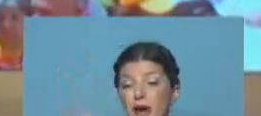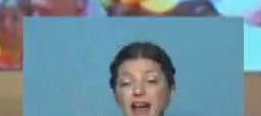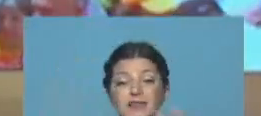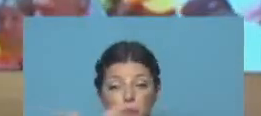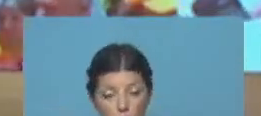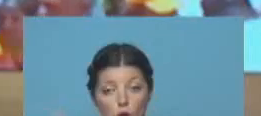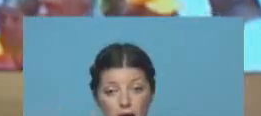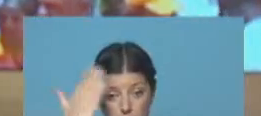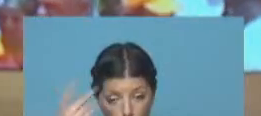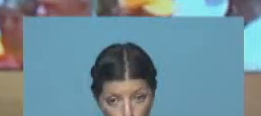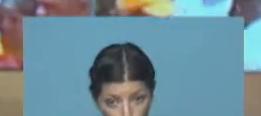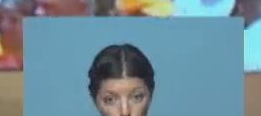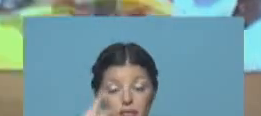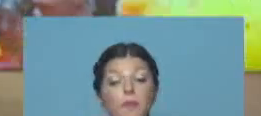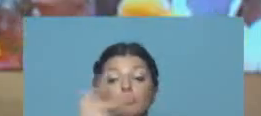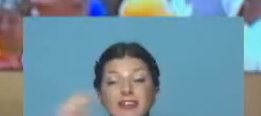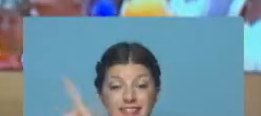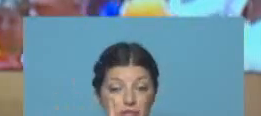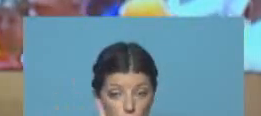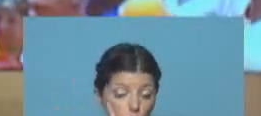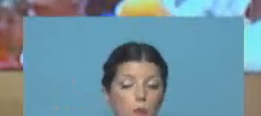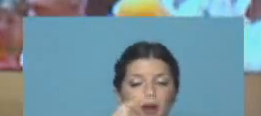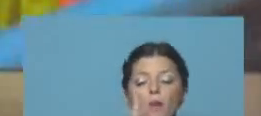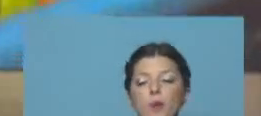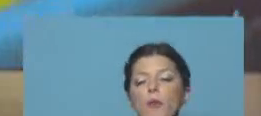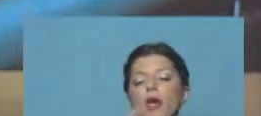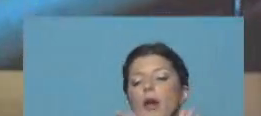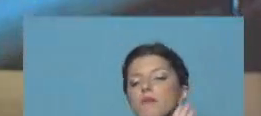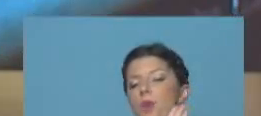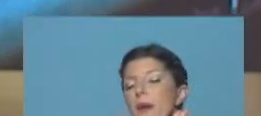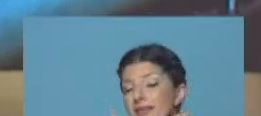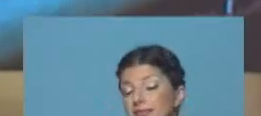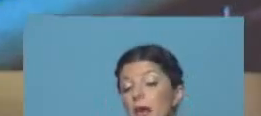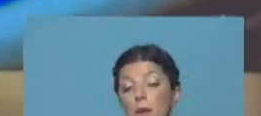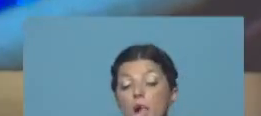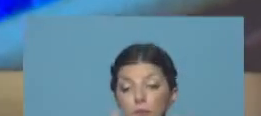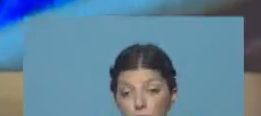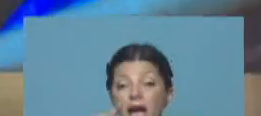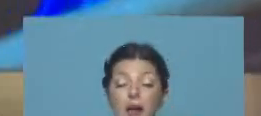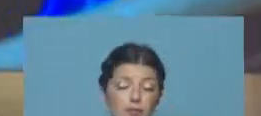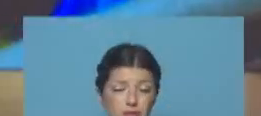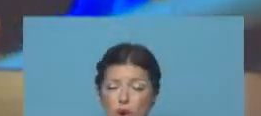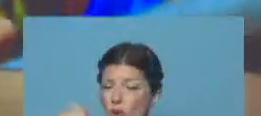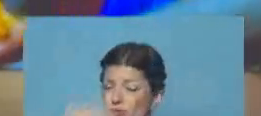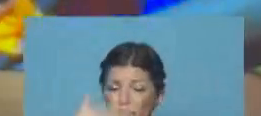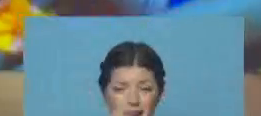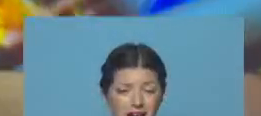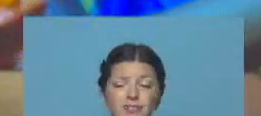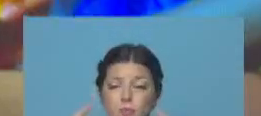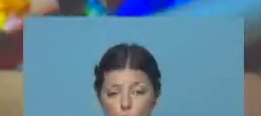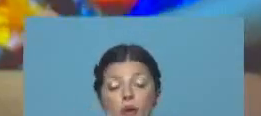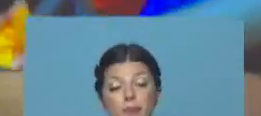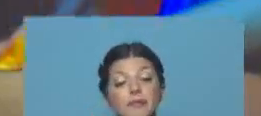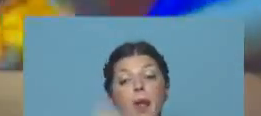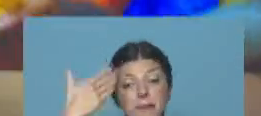Constituyente del 30 de julio. Mientras tanto, sigue la violencia, siguen las protestas callejeras y esta semana además se sumó el crimen de un candidato